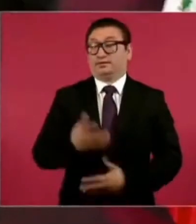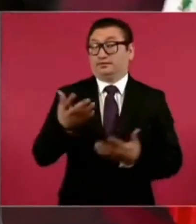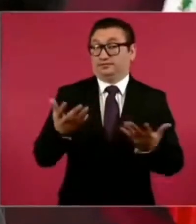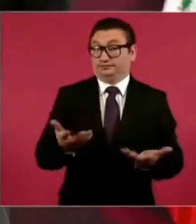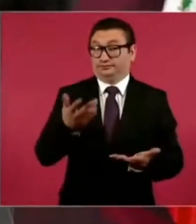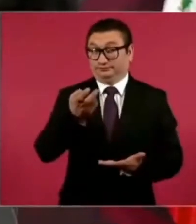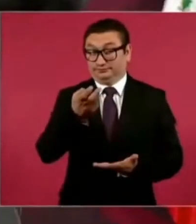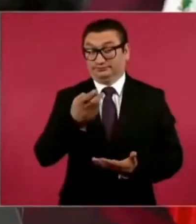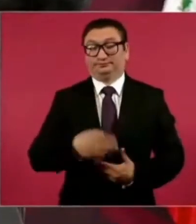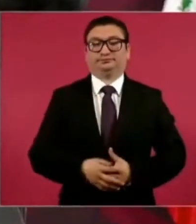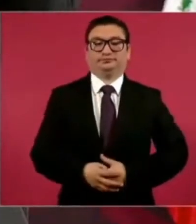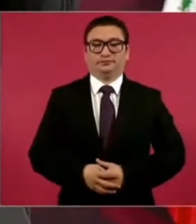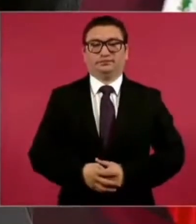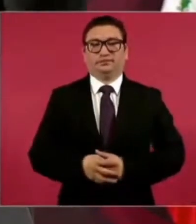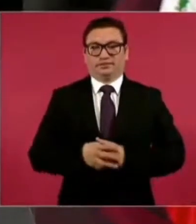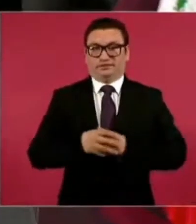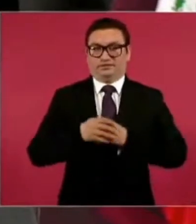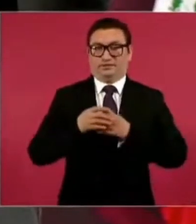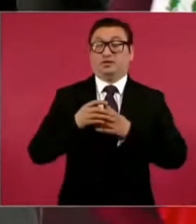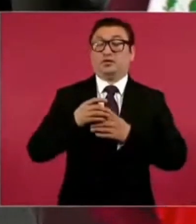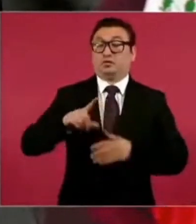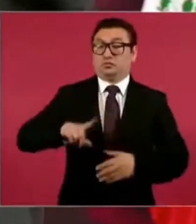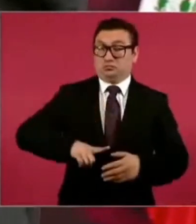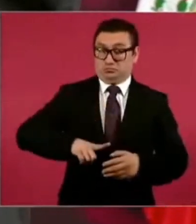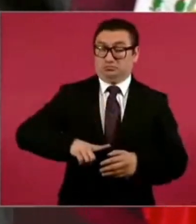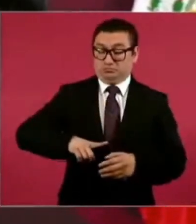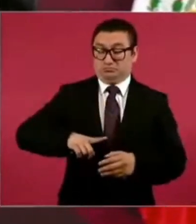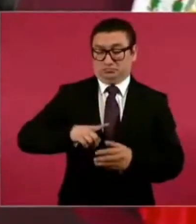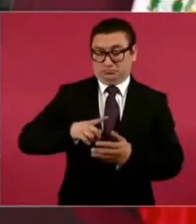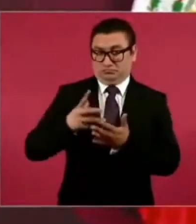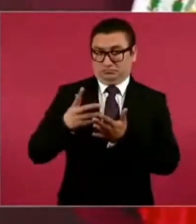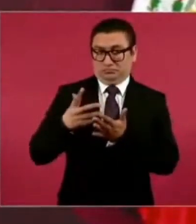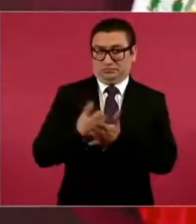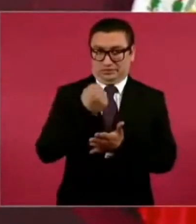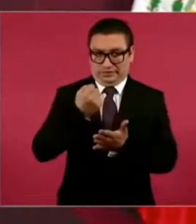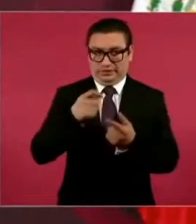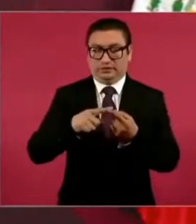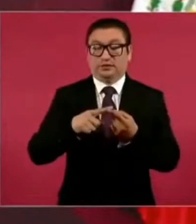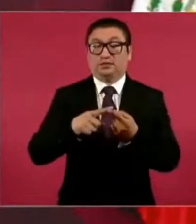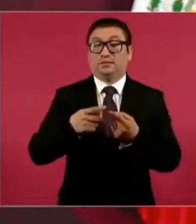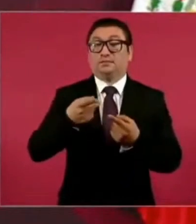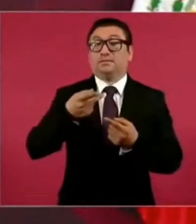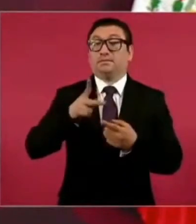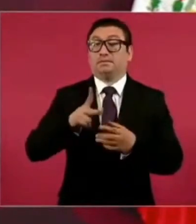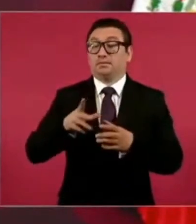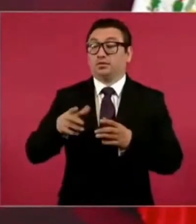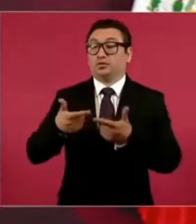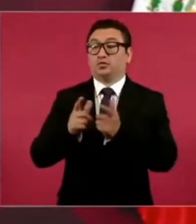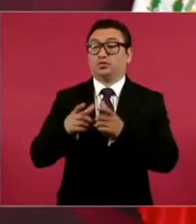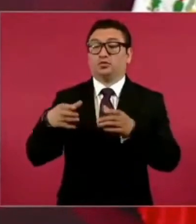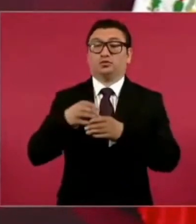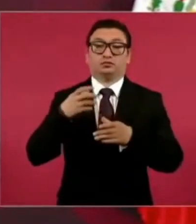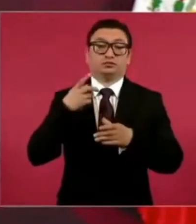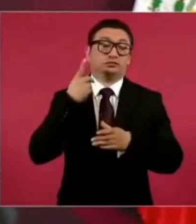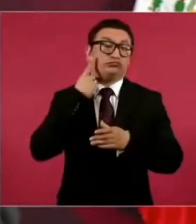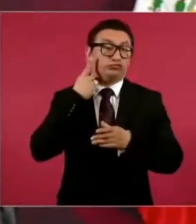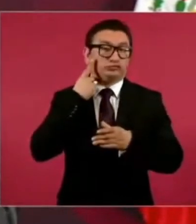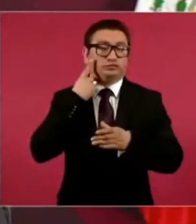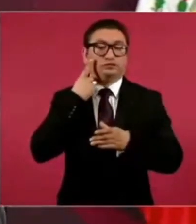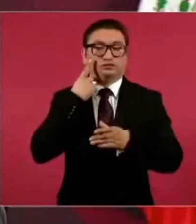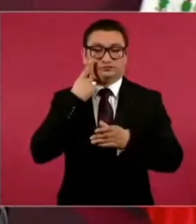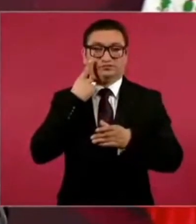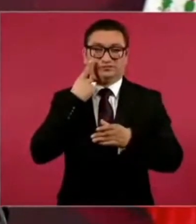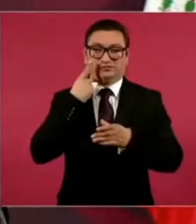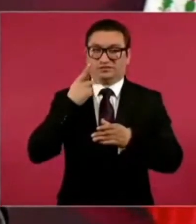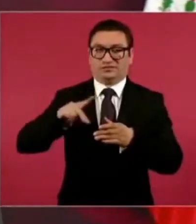Entonces, gana la gobernatura, pero los diputados